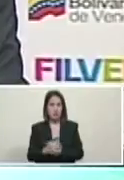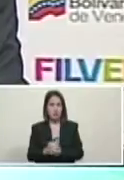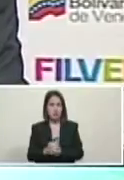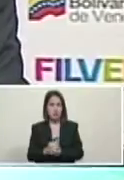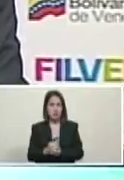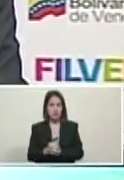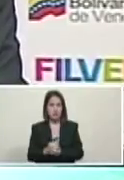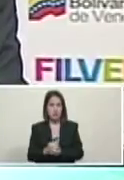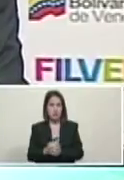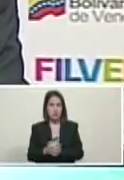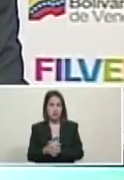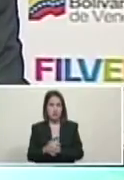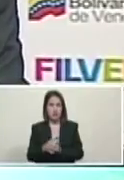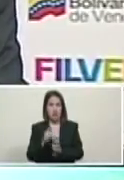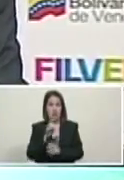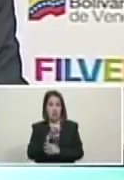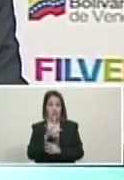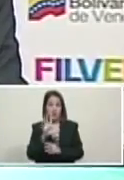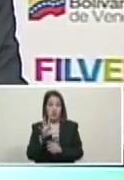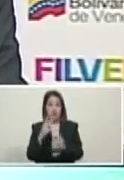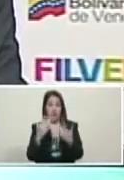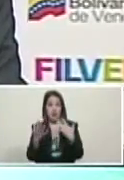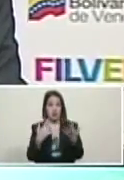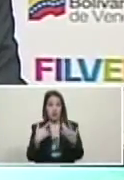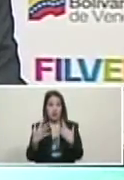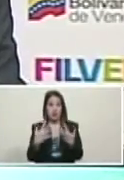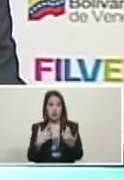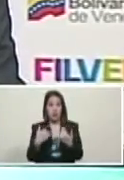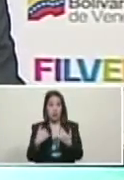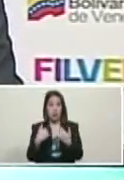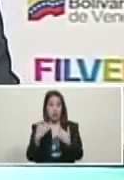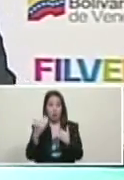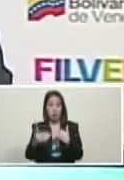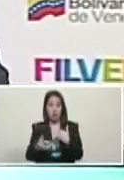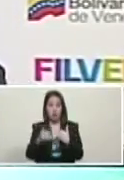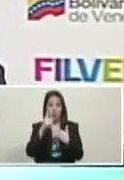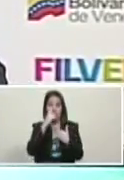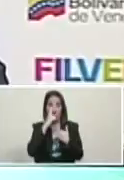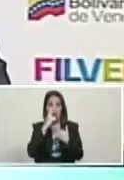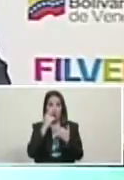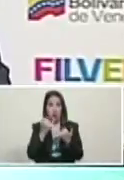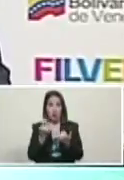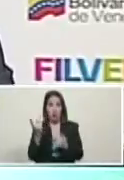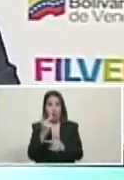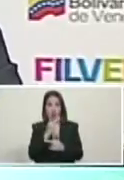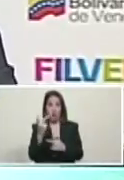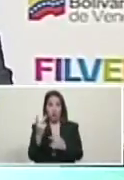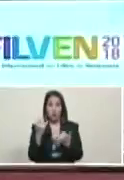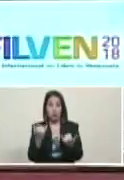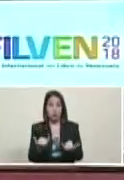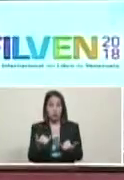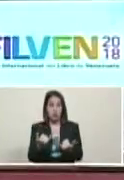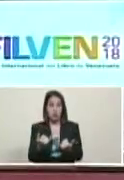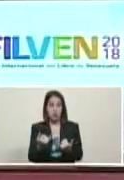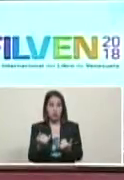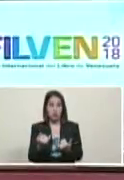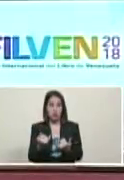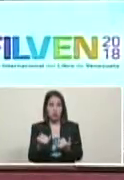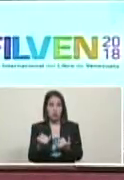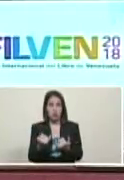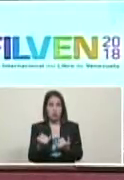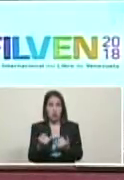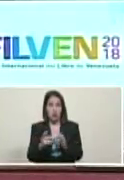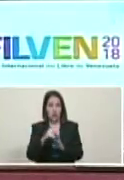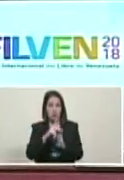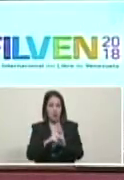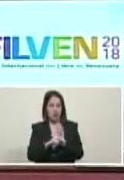edición número 15 de Filben, desde ya, compañero Jorge Rodríguez, Ernesto Villegas, desde ya vayamos planificando